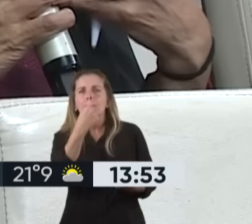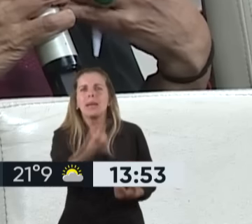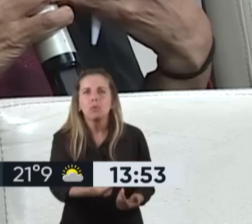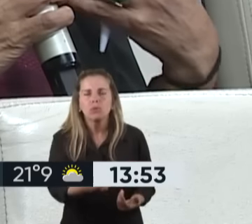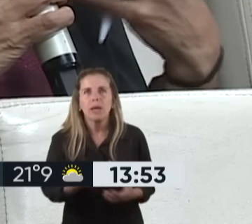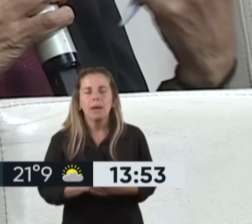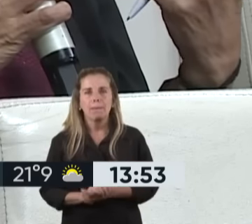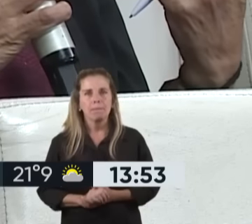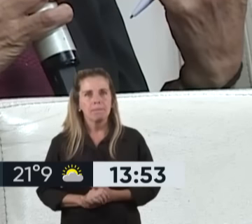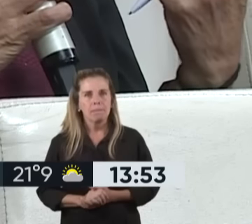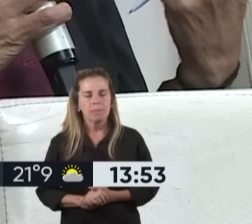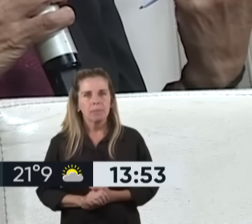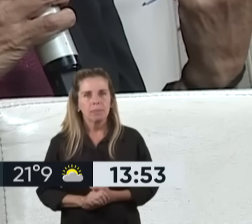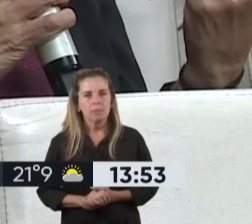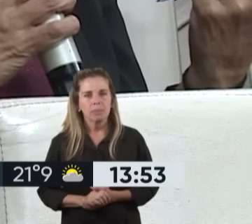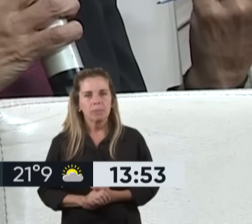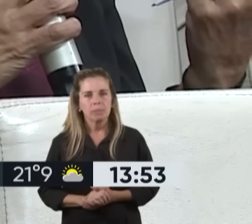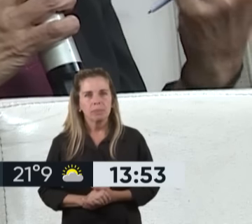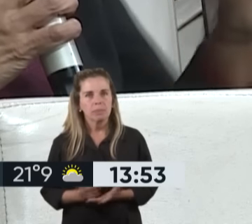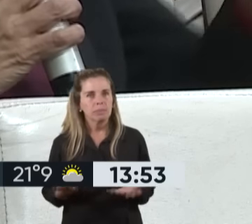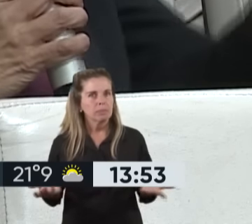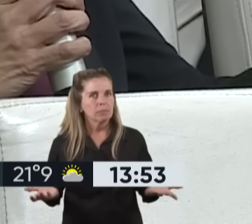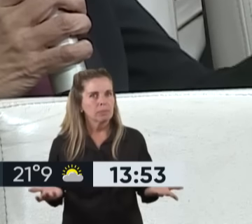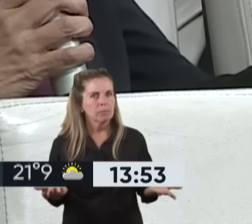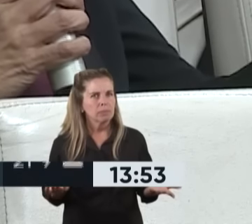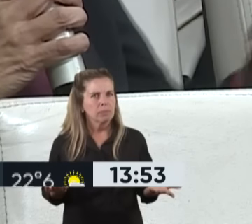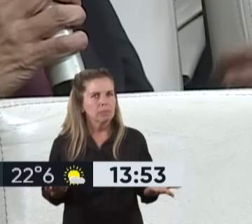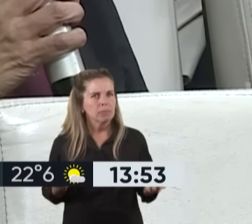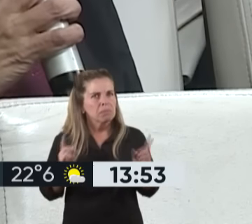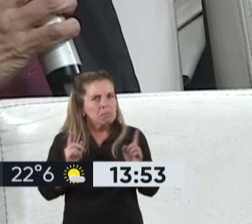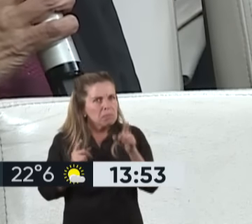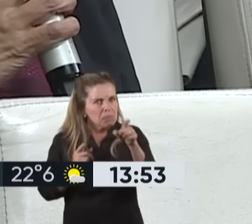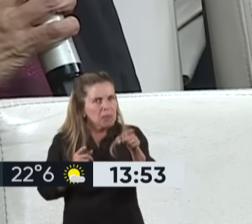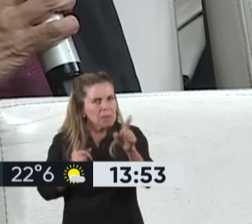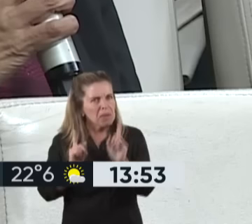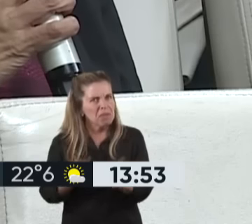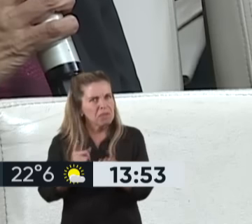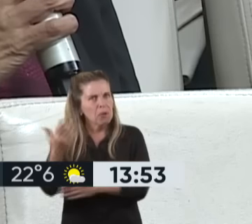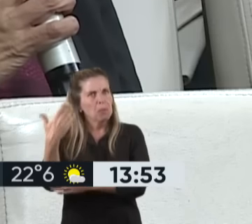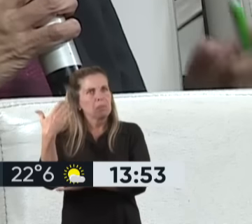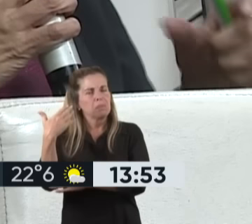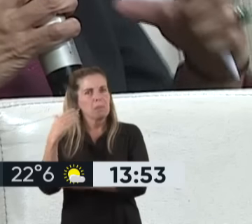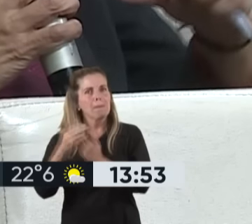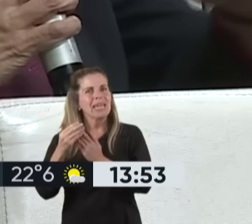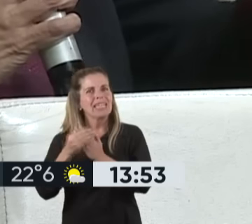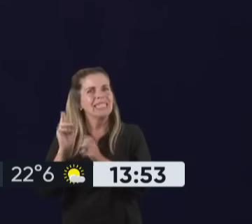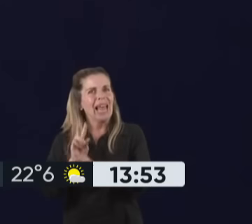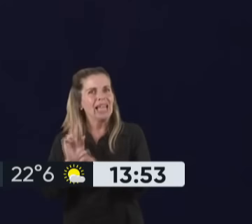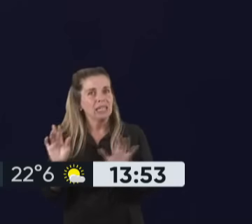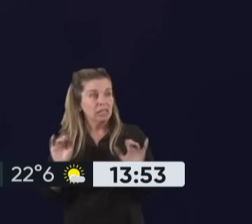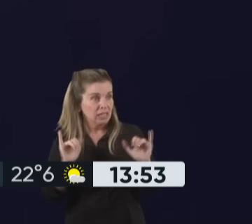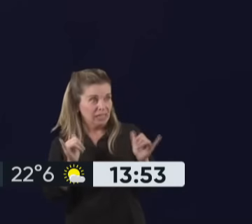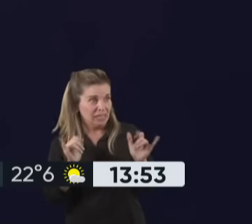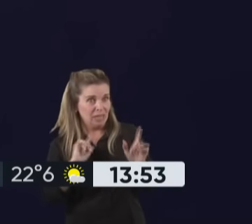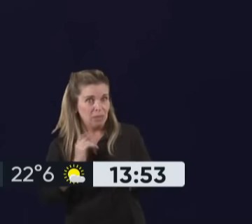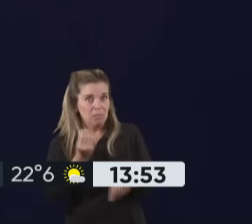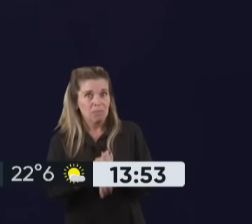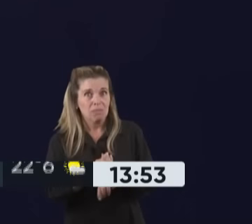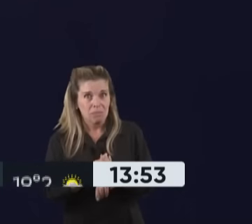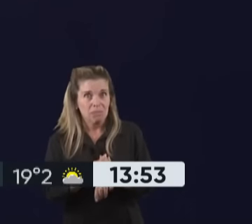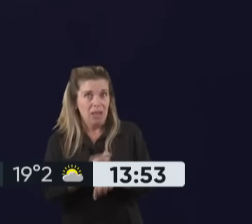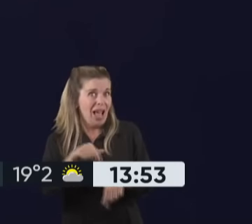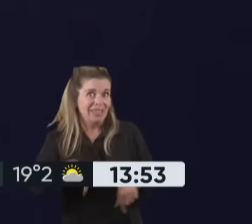segunda pregunta es, entonces, incluso hablas como ministra de Seguridad todavía. Es que todavía estoy hasta las